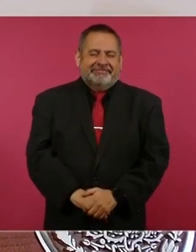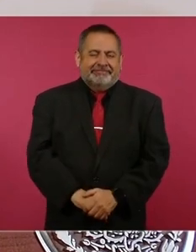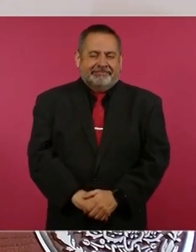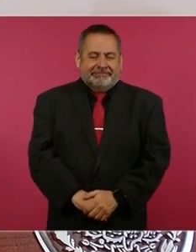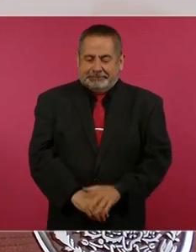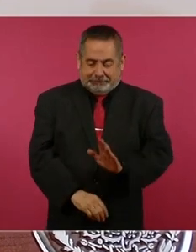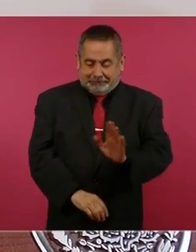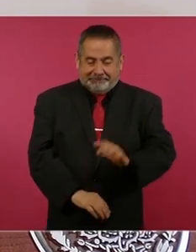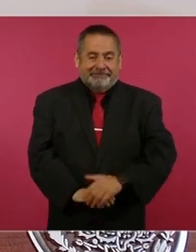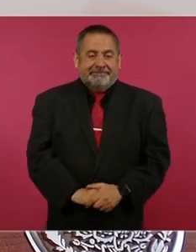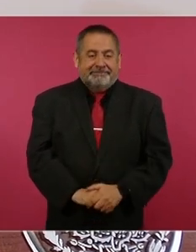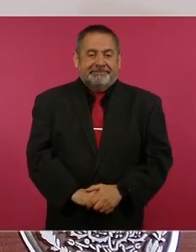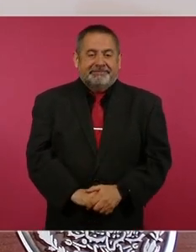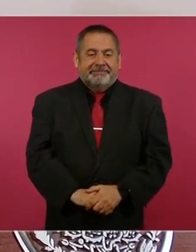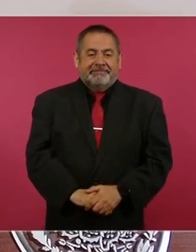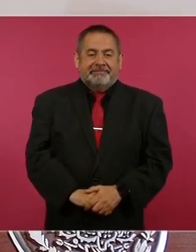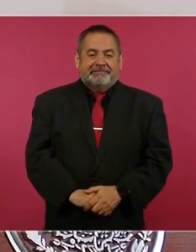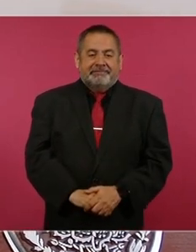No, porque